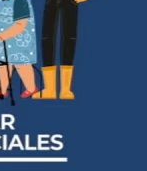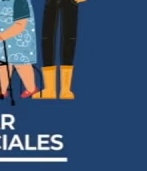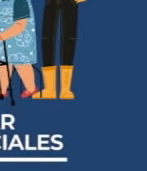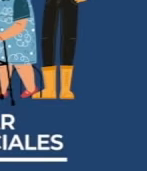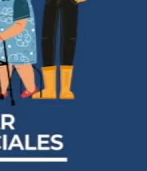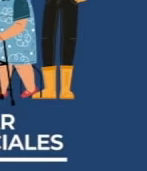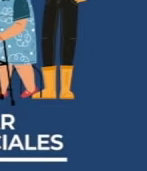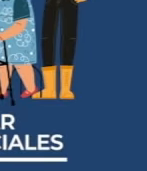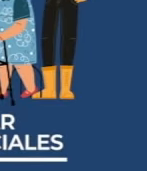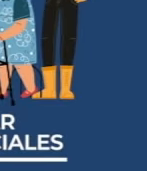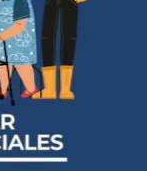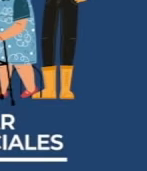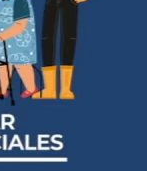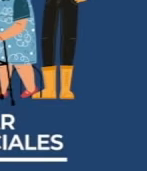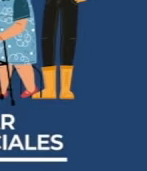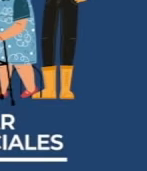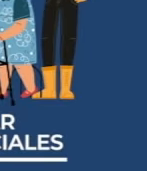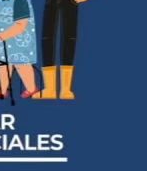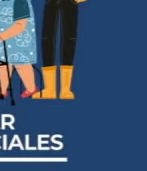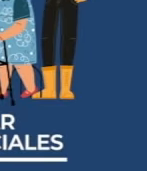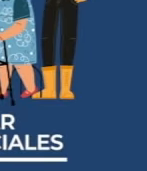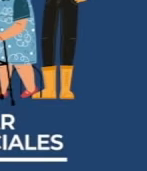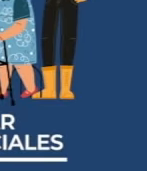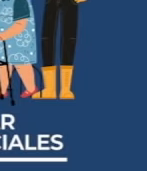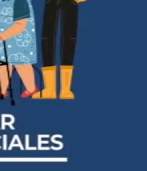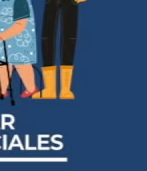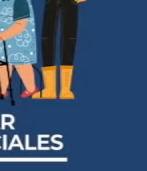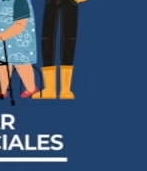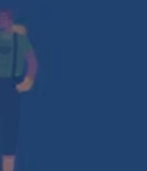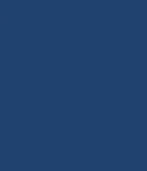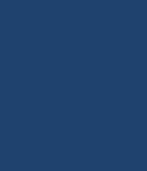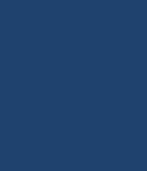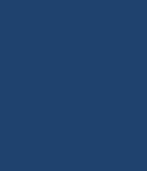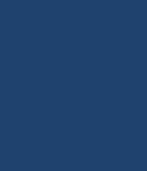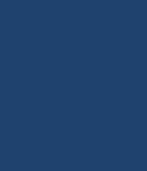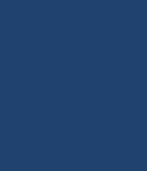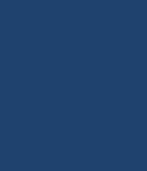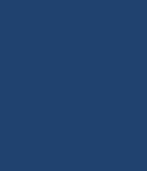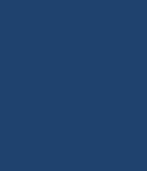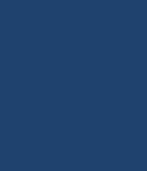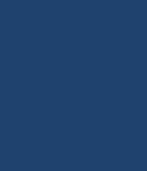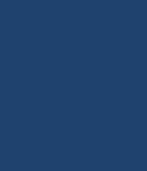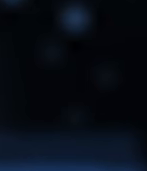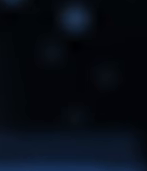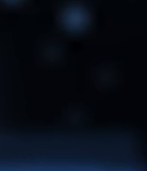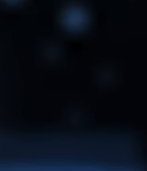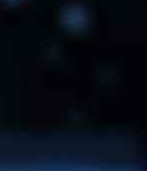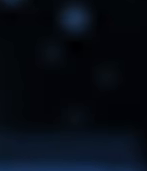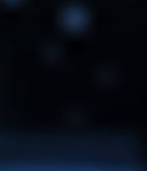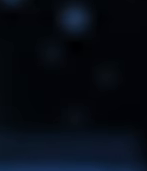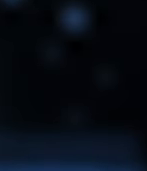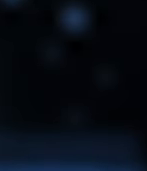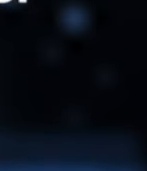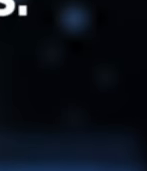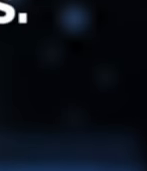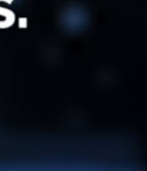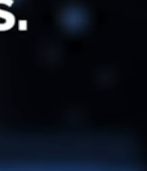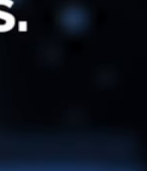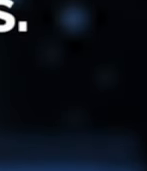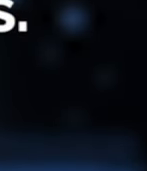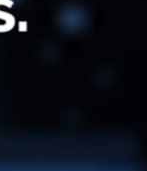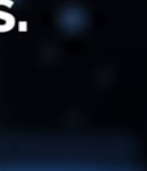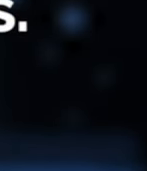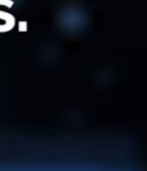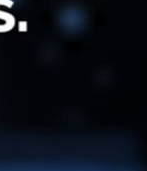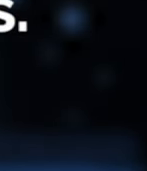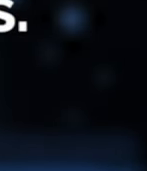sociales. Recoger o retener tu credencial para votar. Son delitos. No los permitas. Cero tolerancia a los